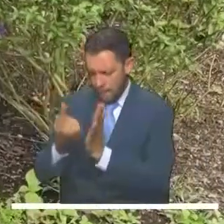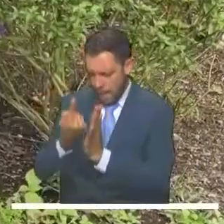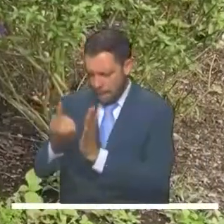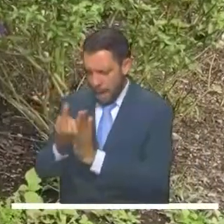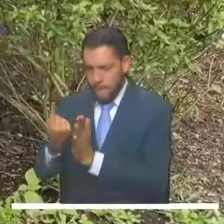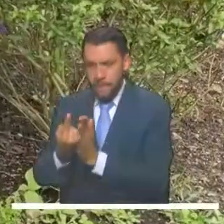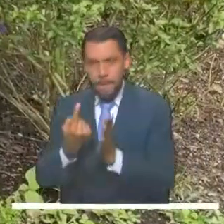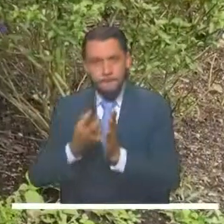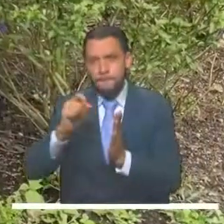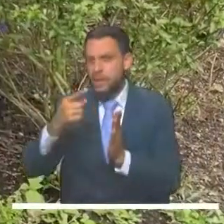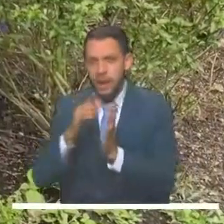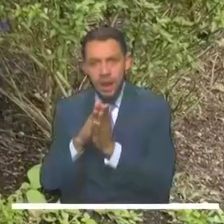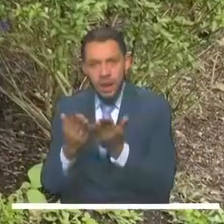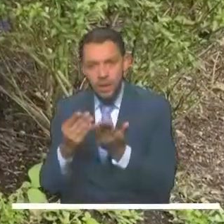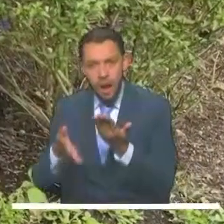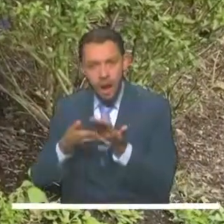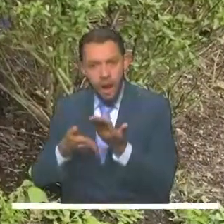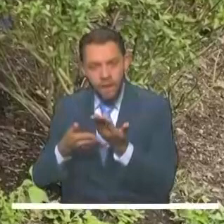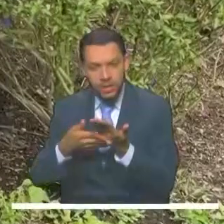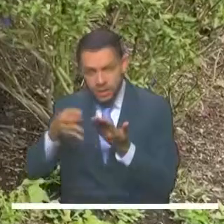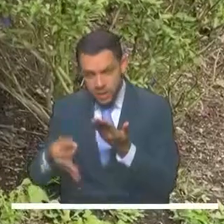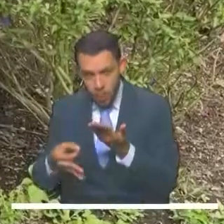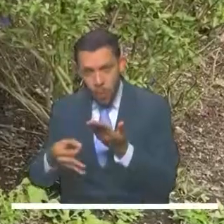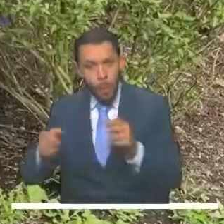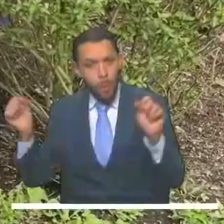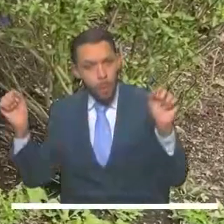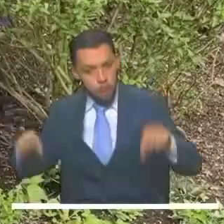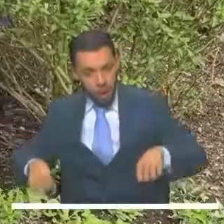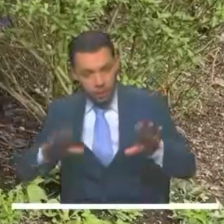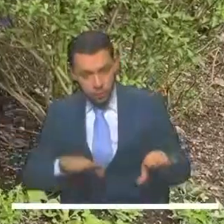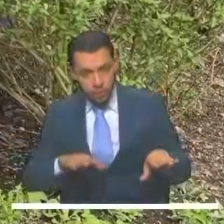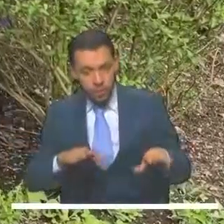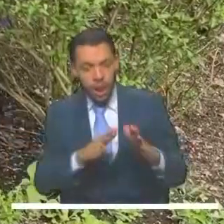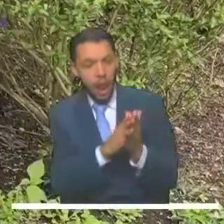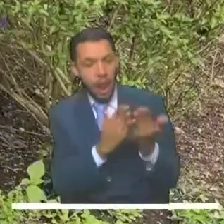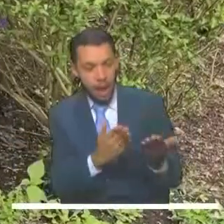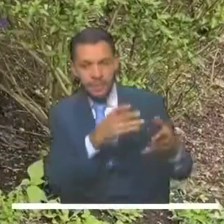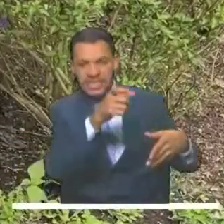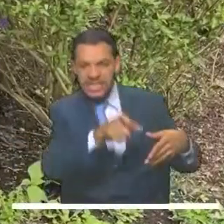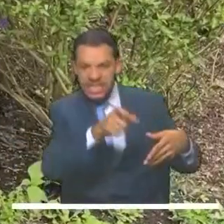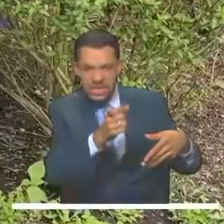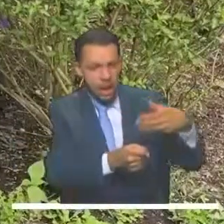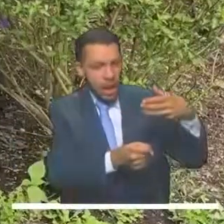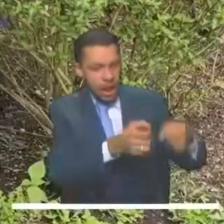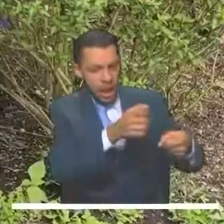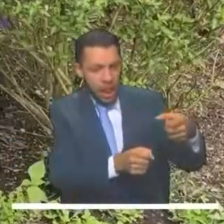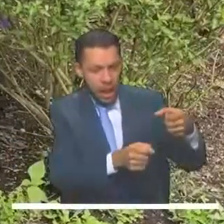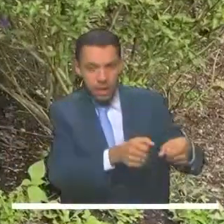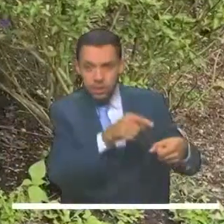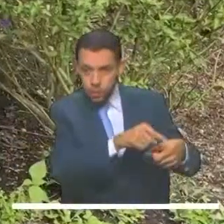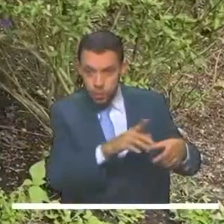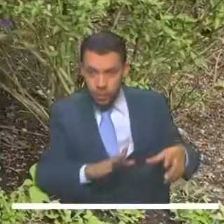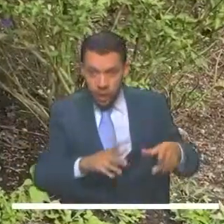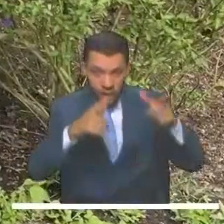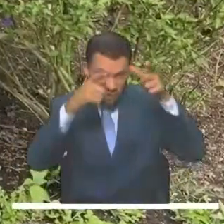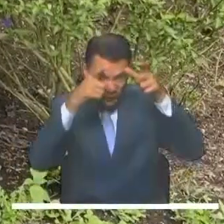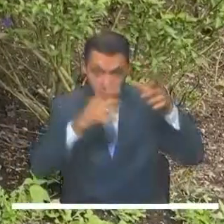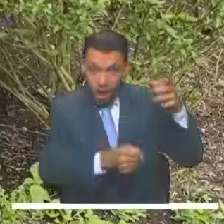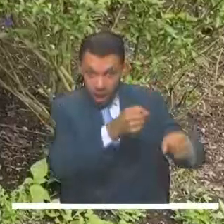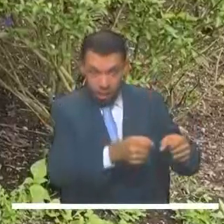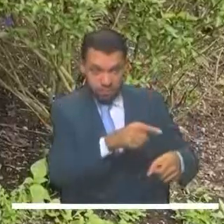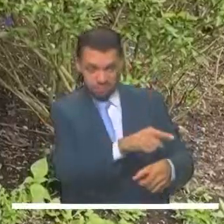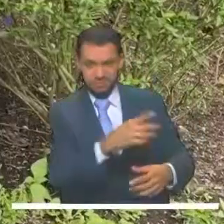he encontrado el primero que diga que para que ellas puedan crecer sanamente tengan que tomar leche de vaca